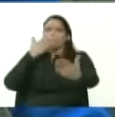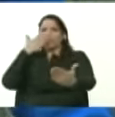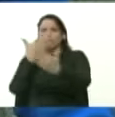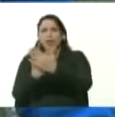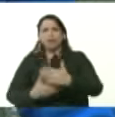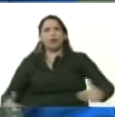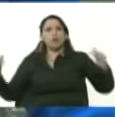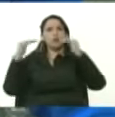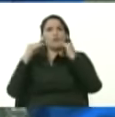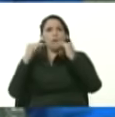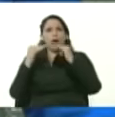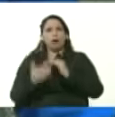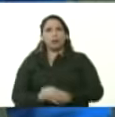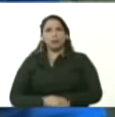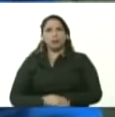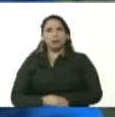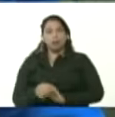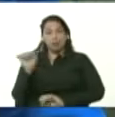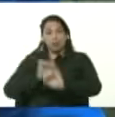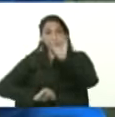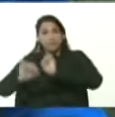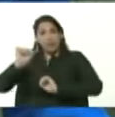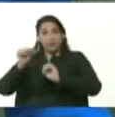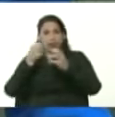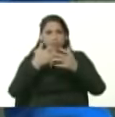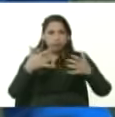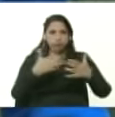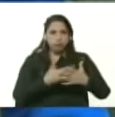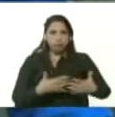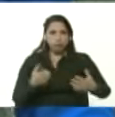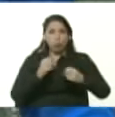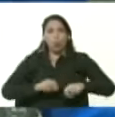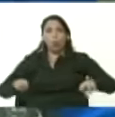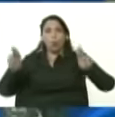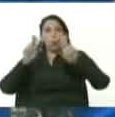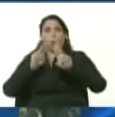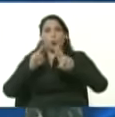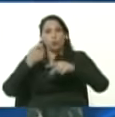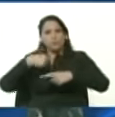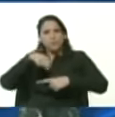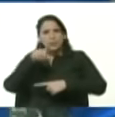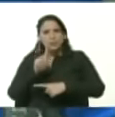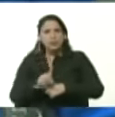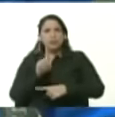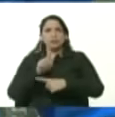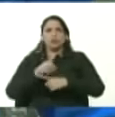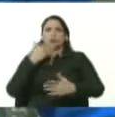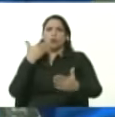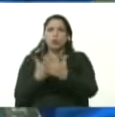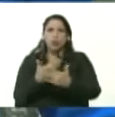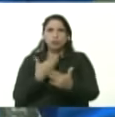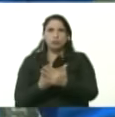común. En defensa de la Carta de la ONU, de sus principios, de sus